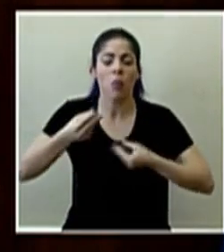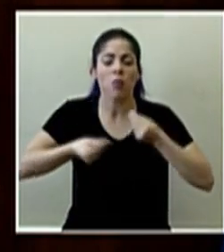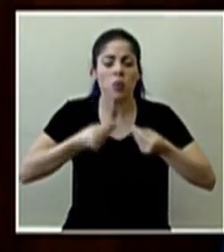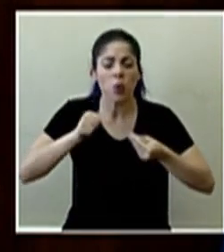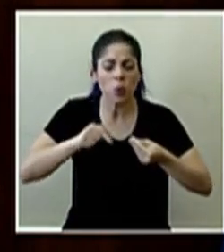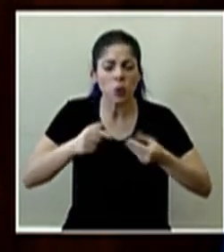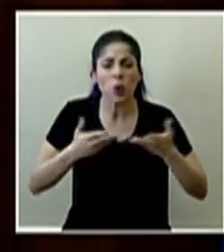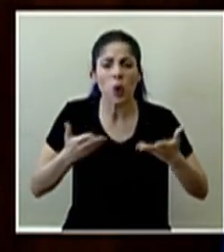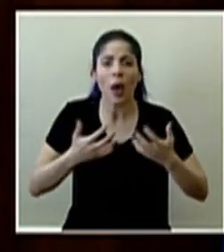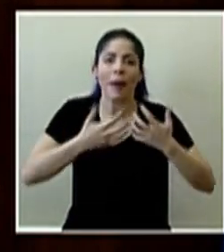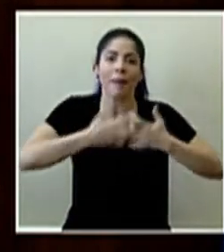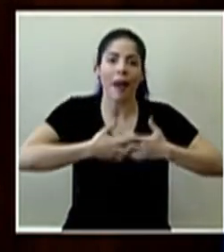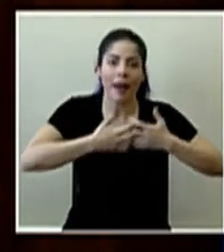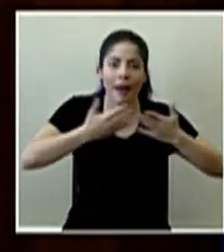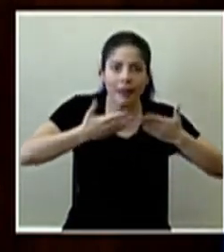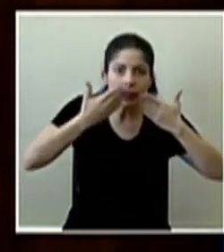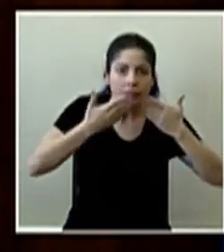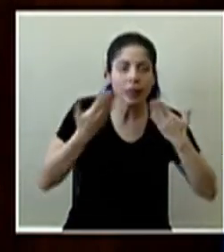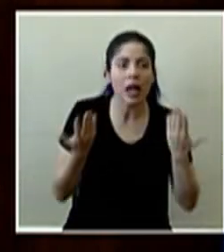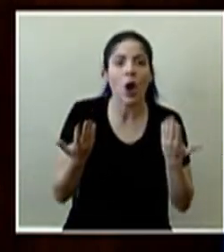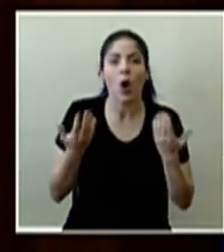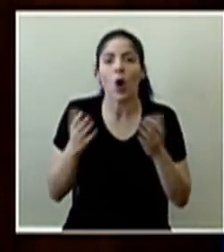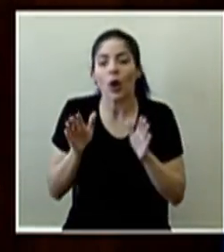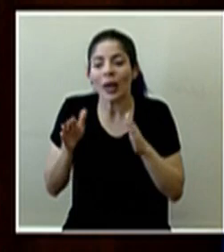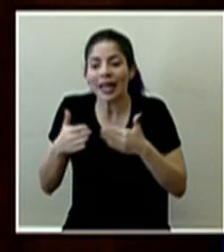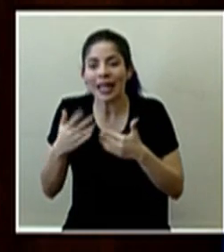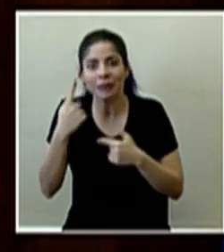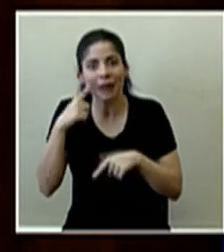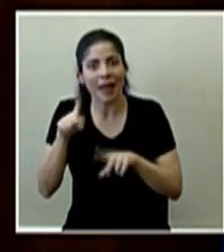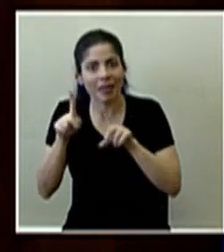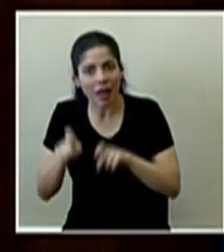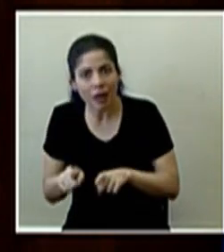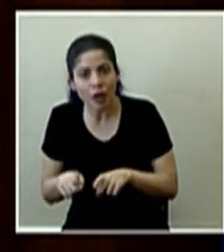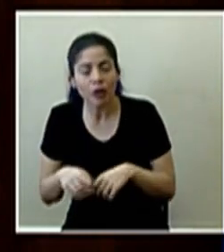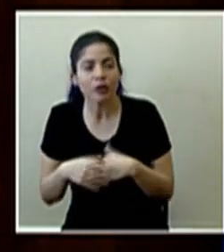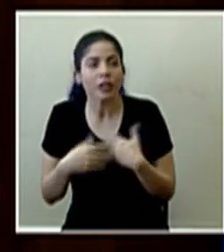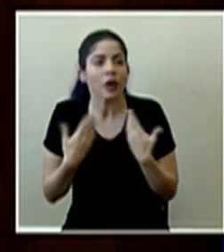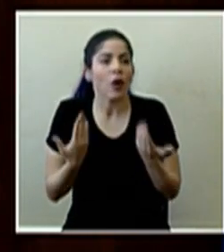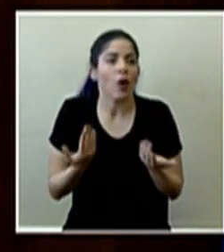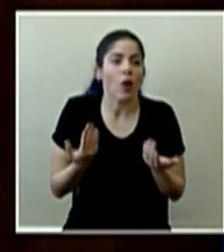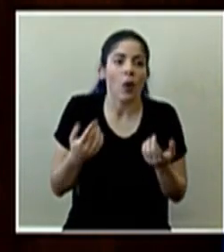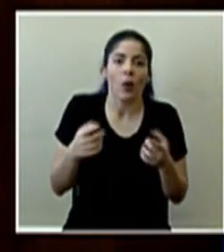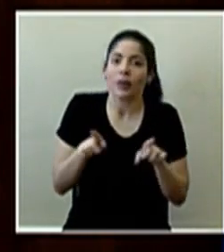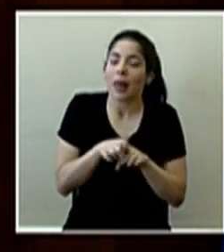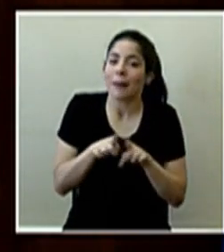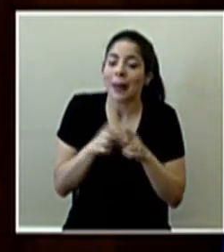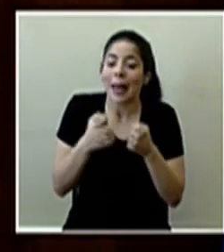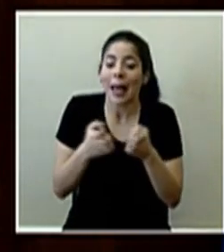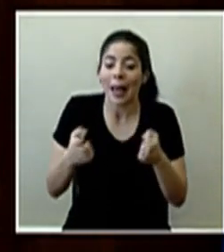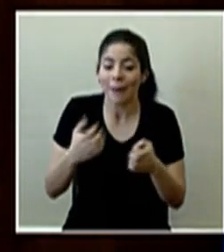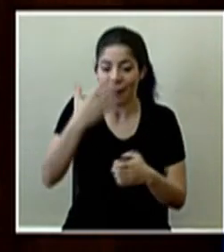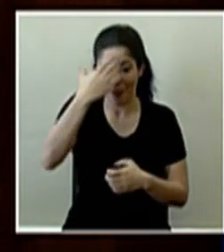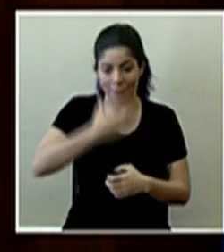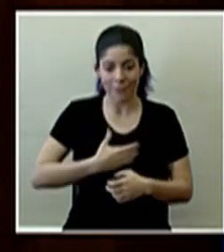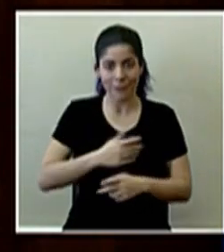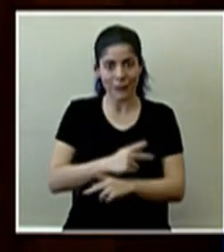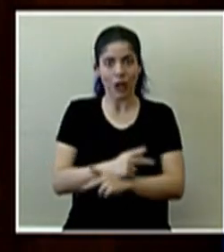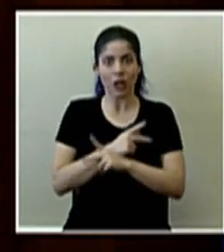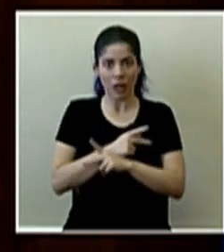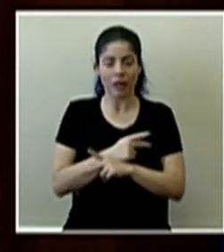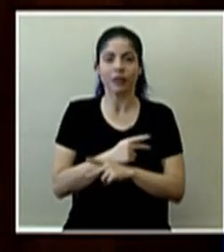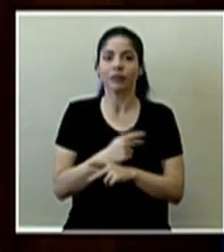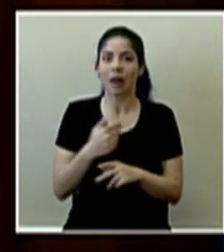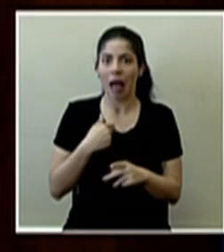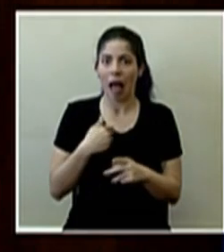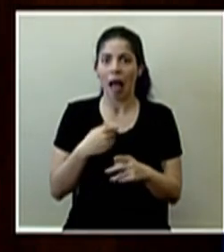estoy hablando de respiradores, estoy hablando de kits de diagnóstico y hasta de equipo de protección personal. Y por